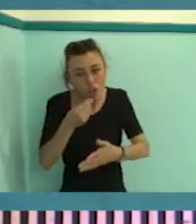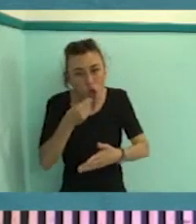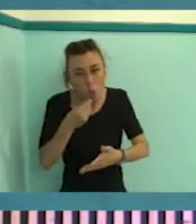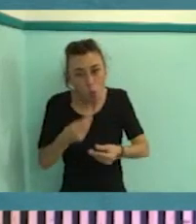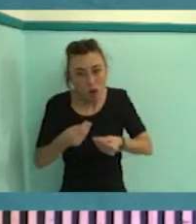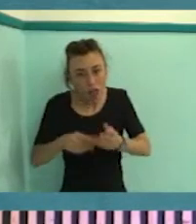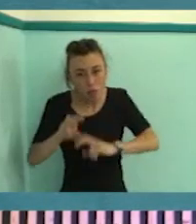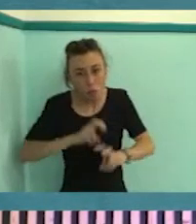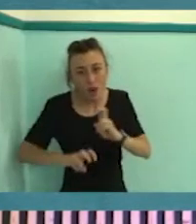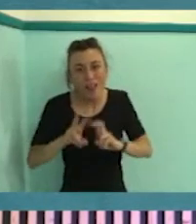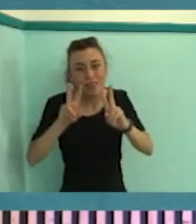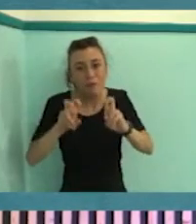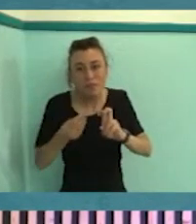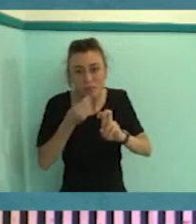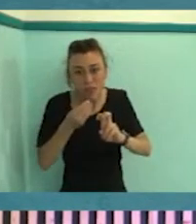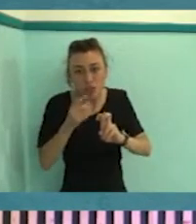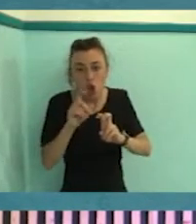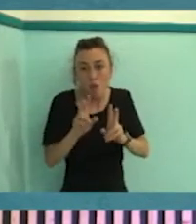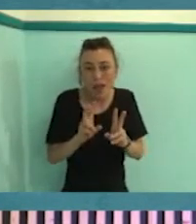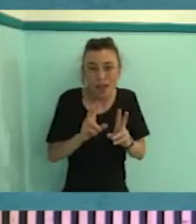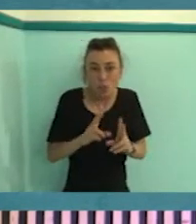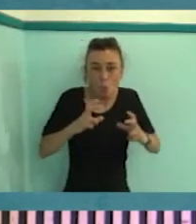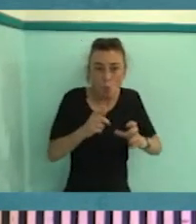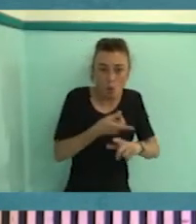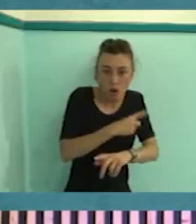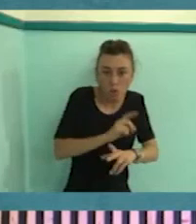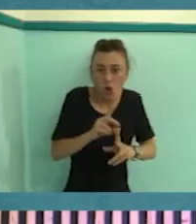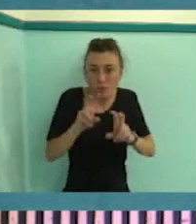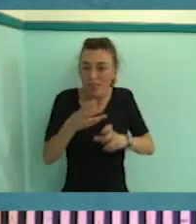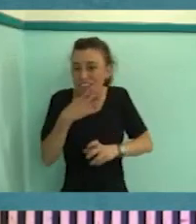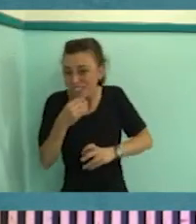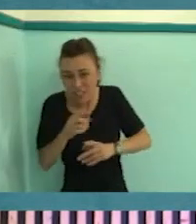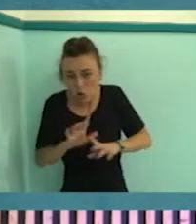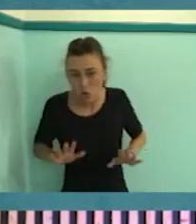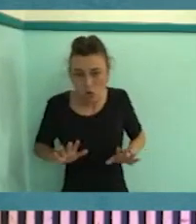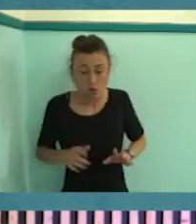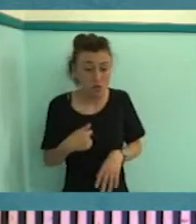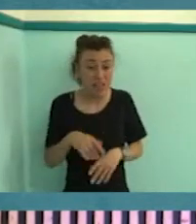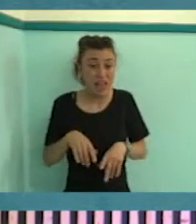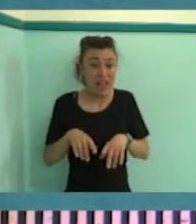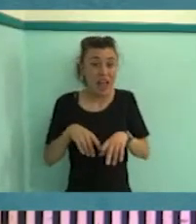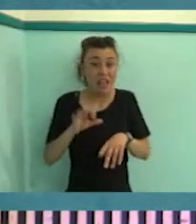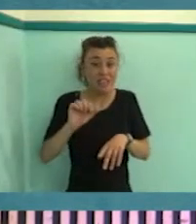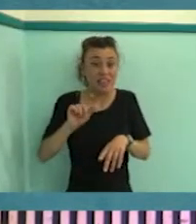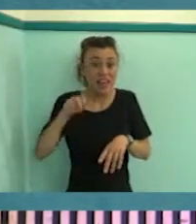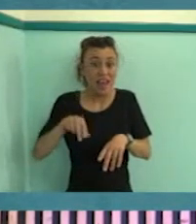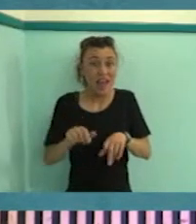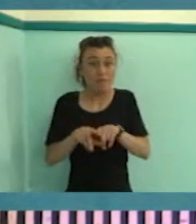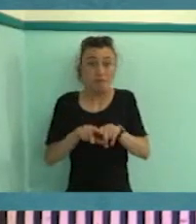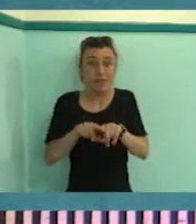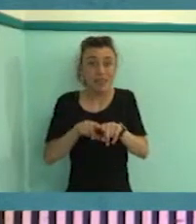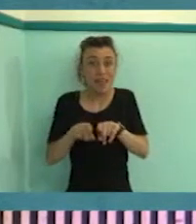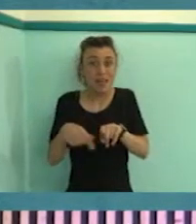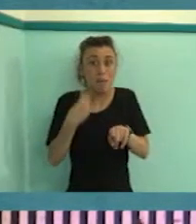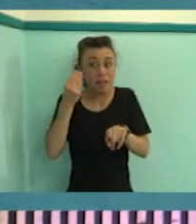juego o un simple tema de estética fíjate tú sa habrá cosas que hacer en el día no pero criticar a Selena Gómez es lo que a martica Tabo eh más útil